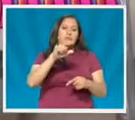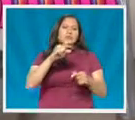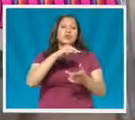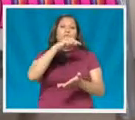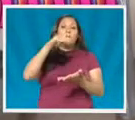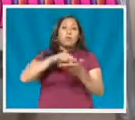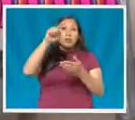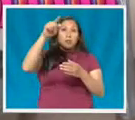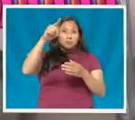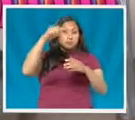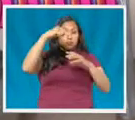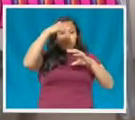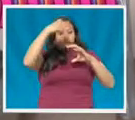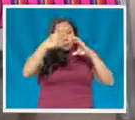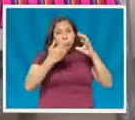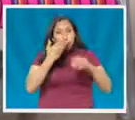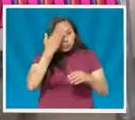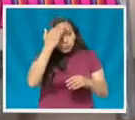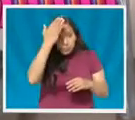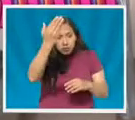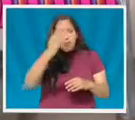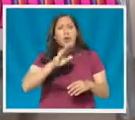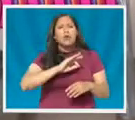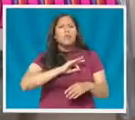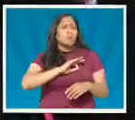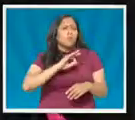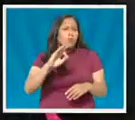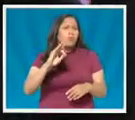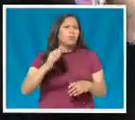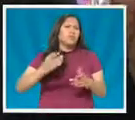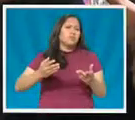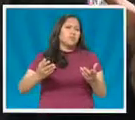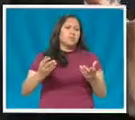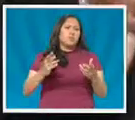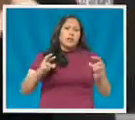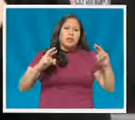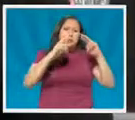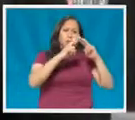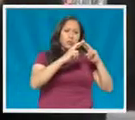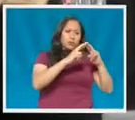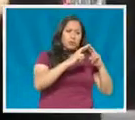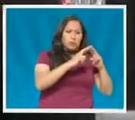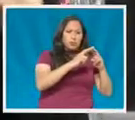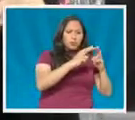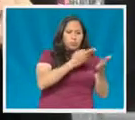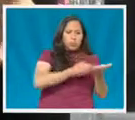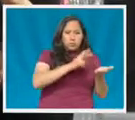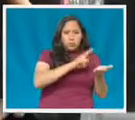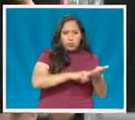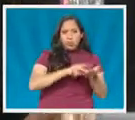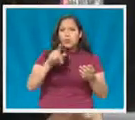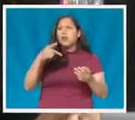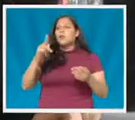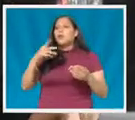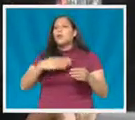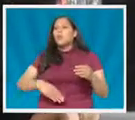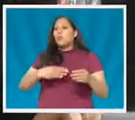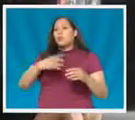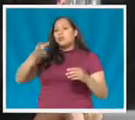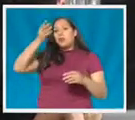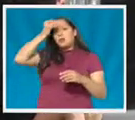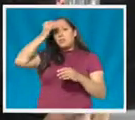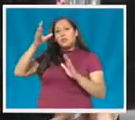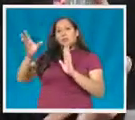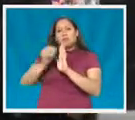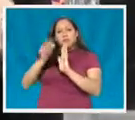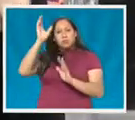lugares occidentales, pues se puede practicar una religión, pero llevar una filosofía de la vida budista. Claro.